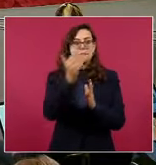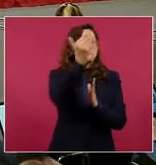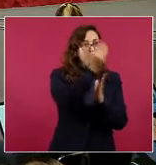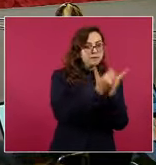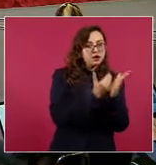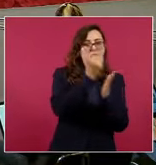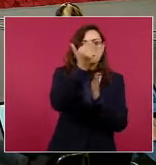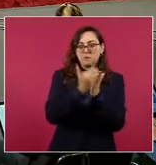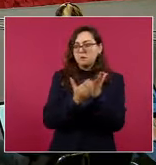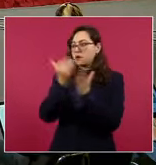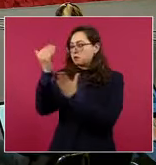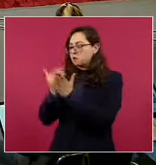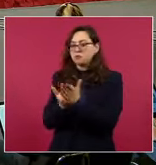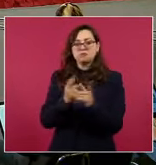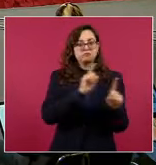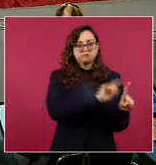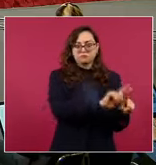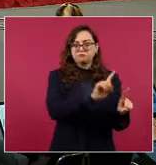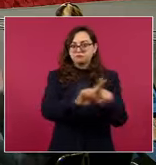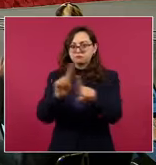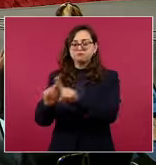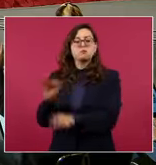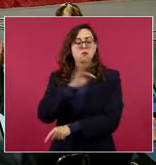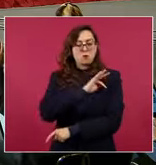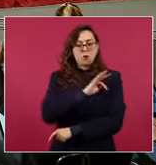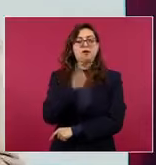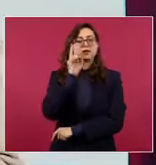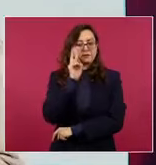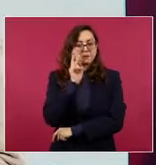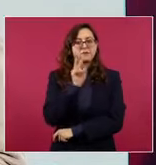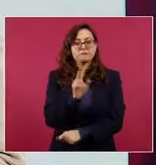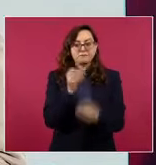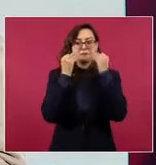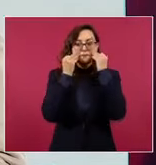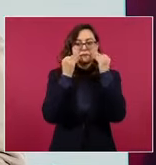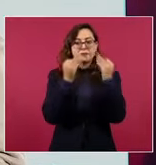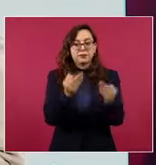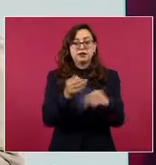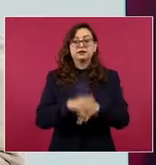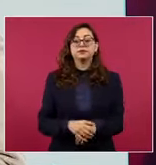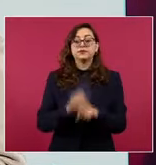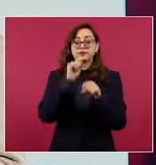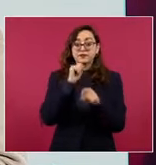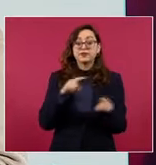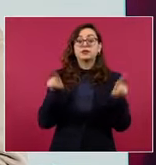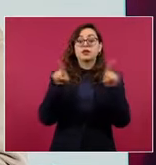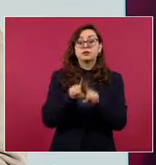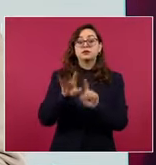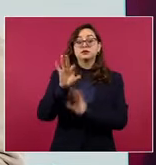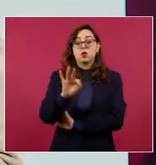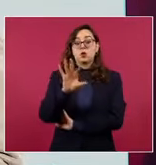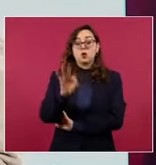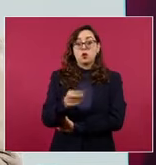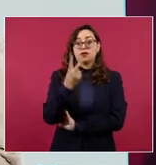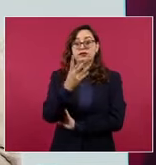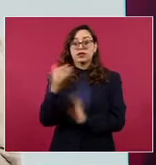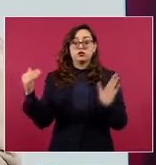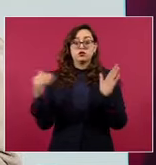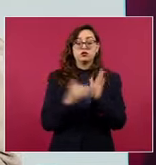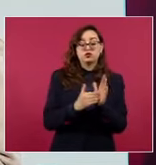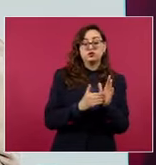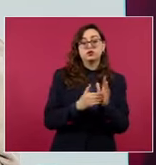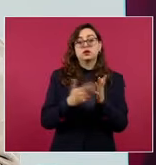de hidrocarburos, entre otros. Además, se evitó la pérdida de 42 mil 80 millones para la toma de casetas y